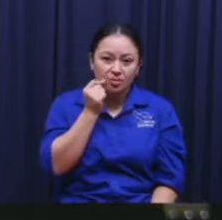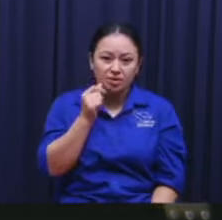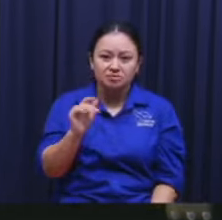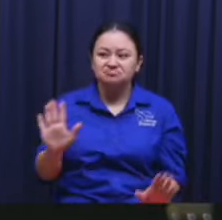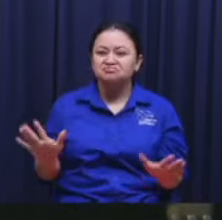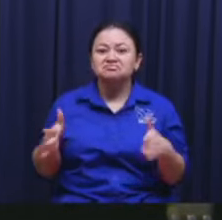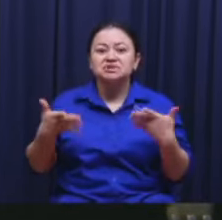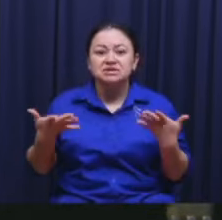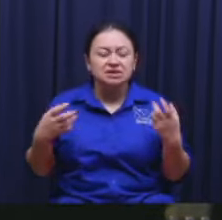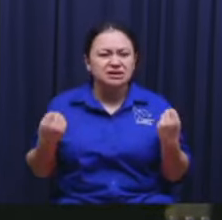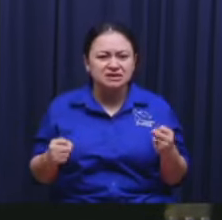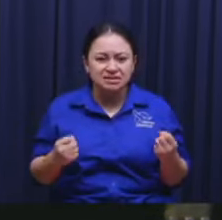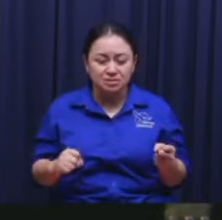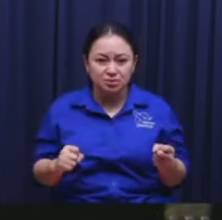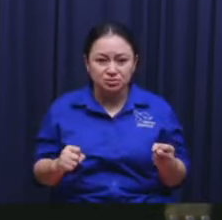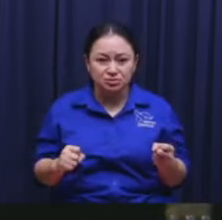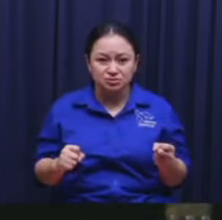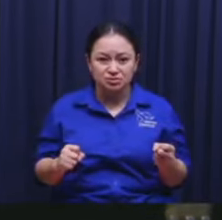Hay que hacerle